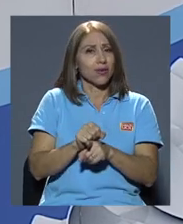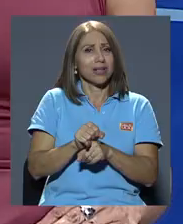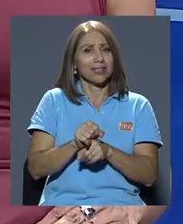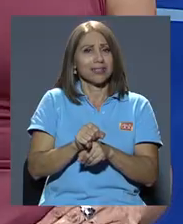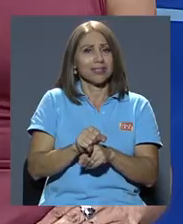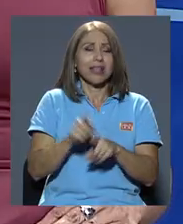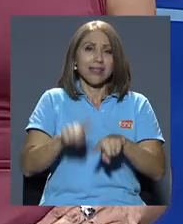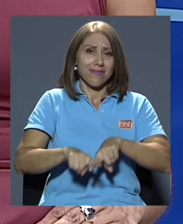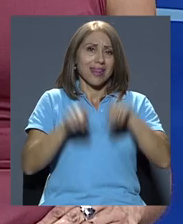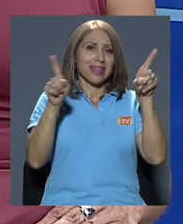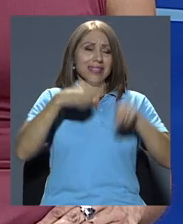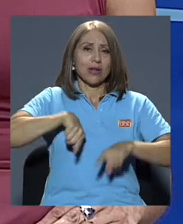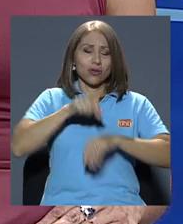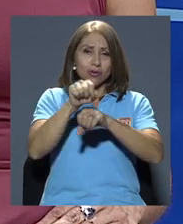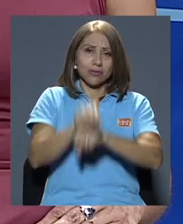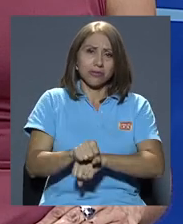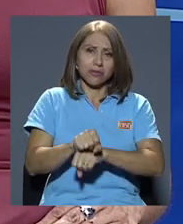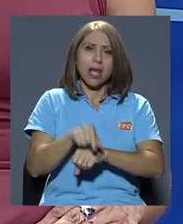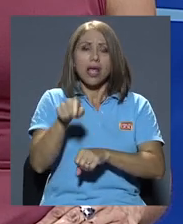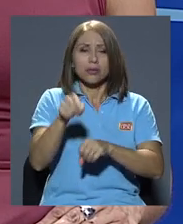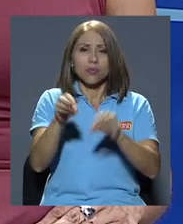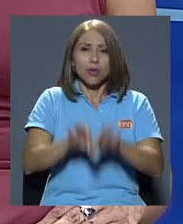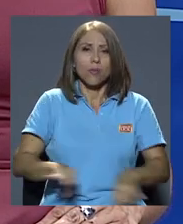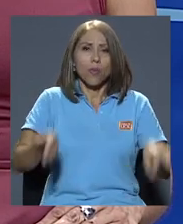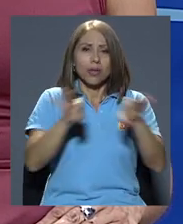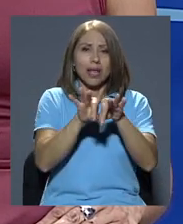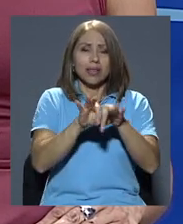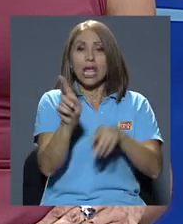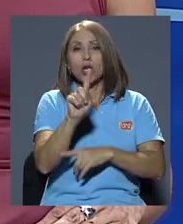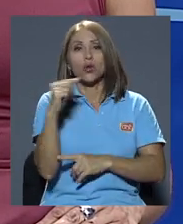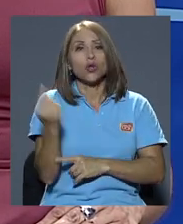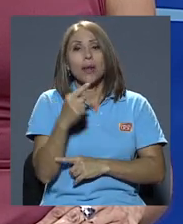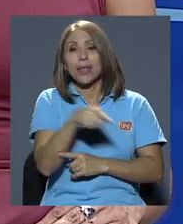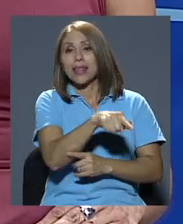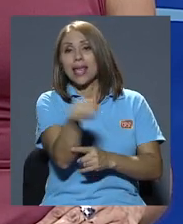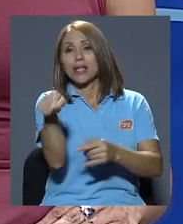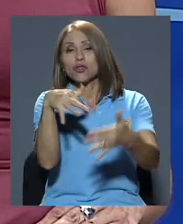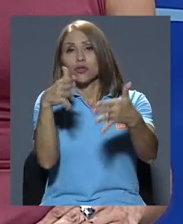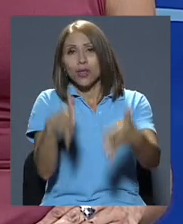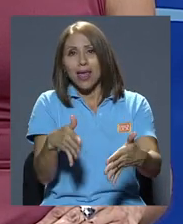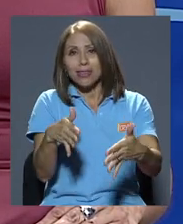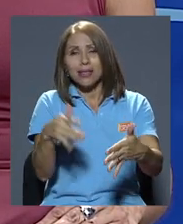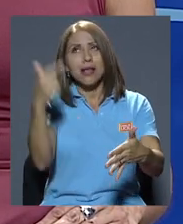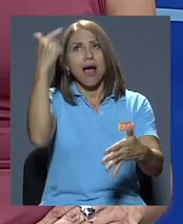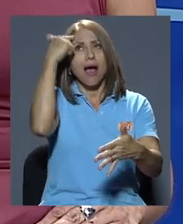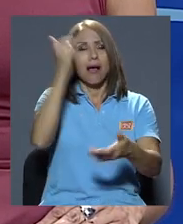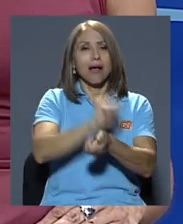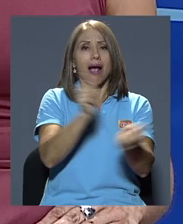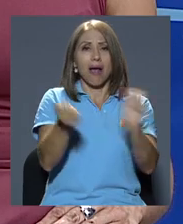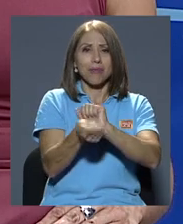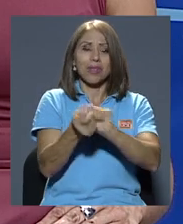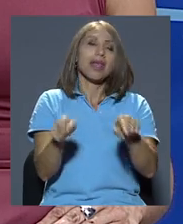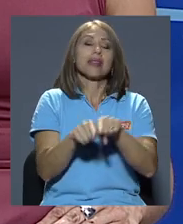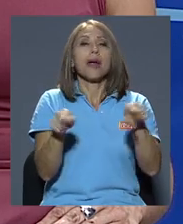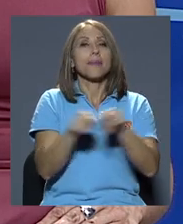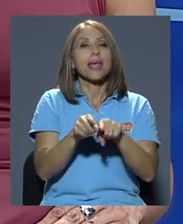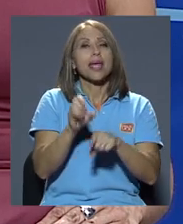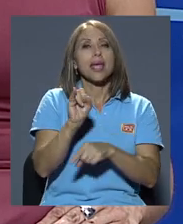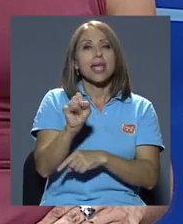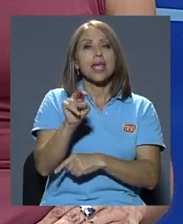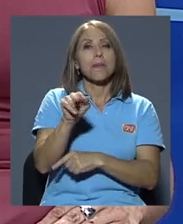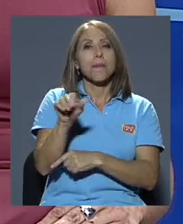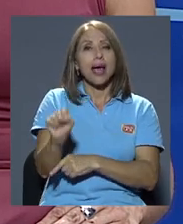importante que tiene no no sólo para los estudiantes de cambiar la perspectiva en su formación académica sino también para el imas de tener una oportunidad